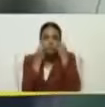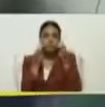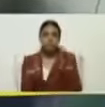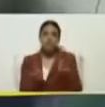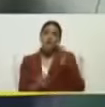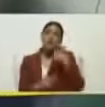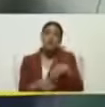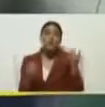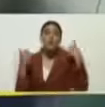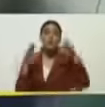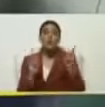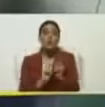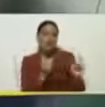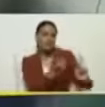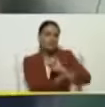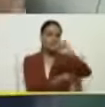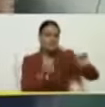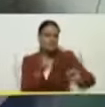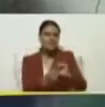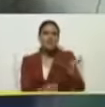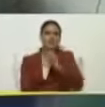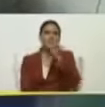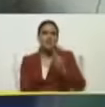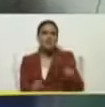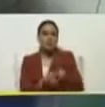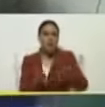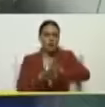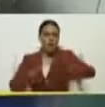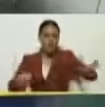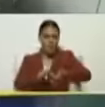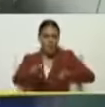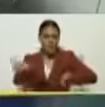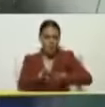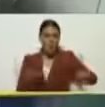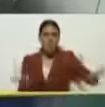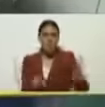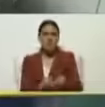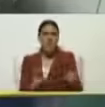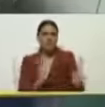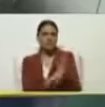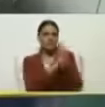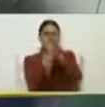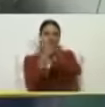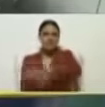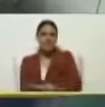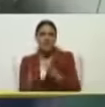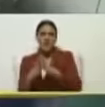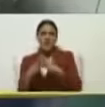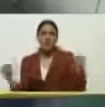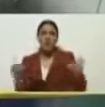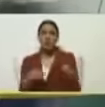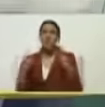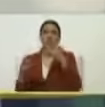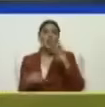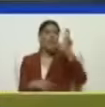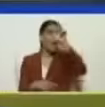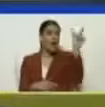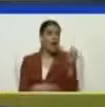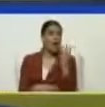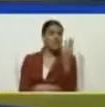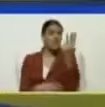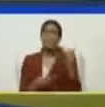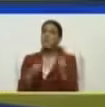Fuéramos una colonia, hubieran partido a Venezuela en 4 pedazos. Ya le hubieran entregado el Esequibo a los gringos, a la